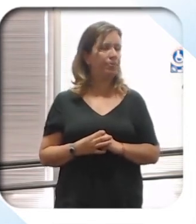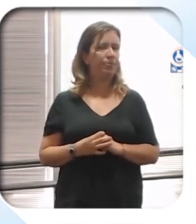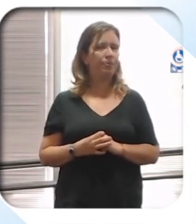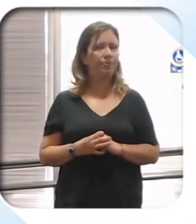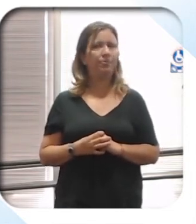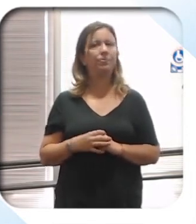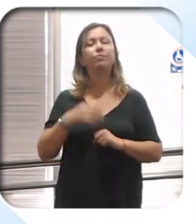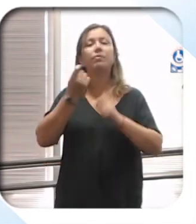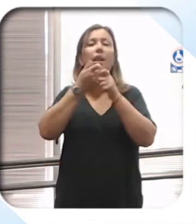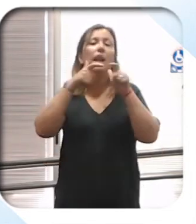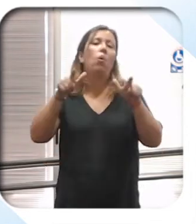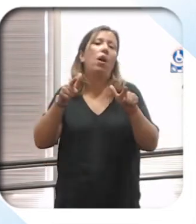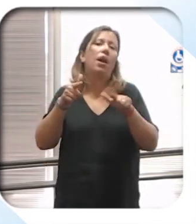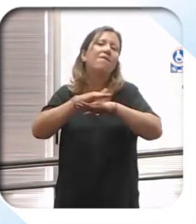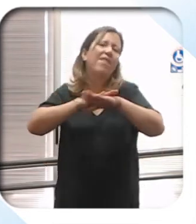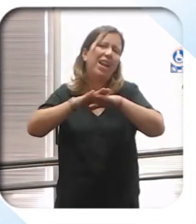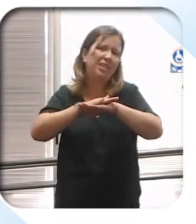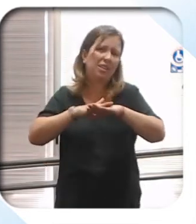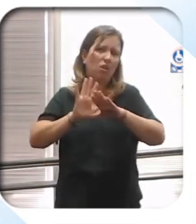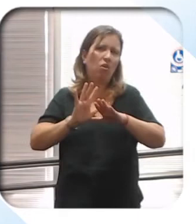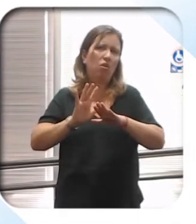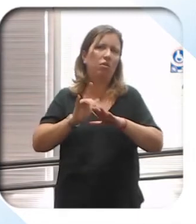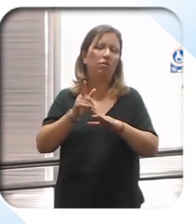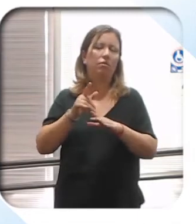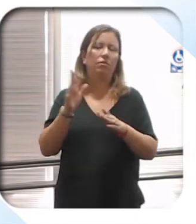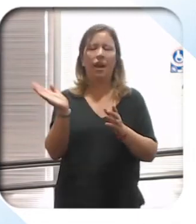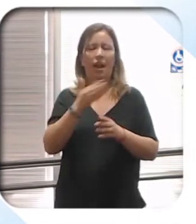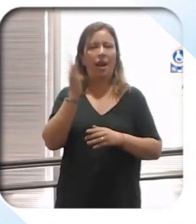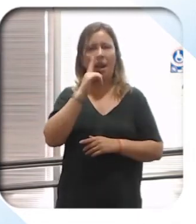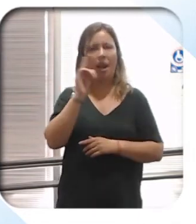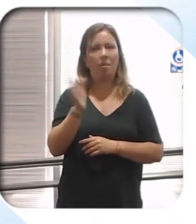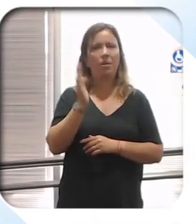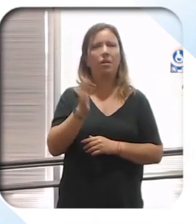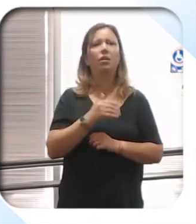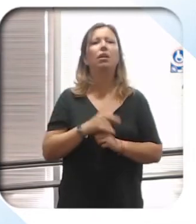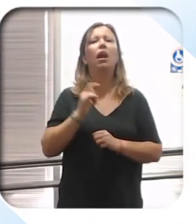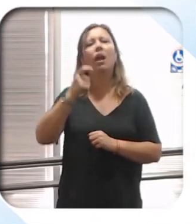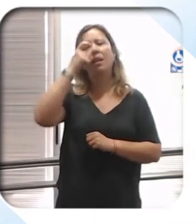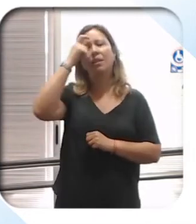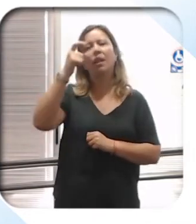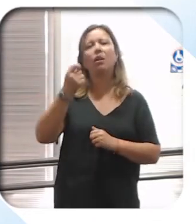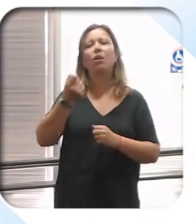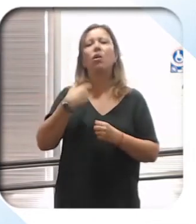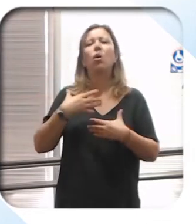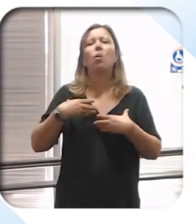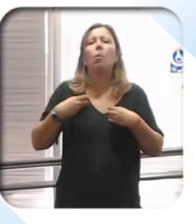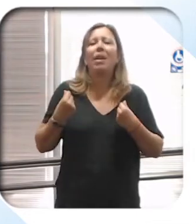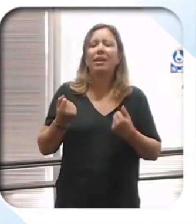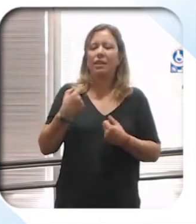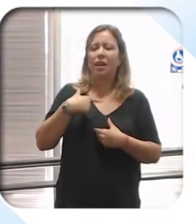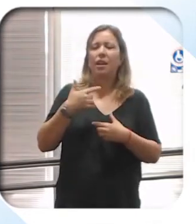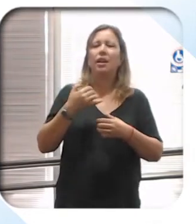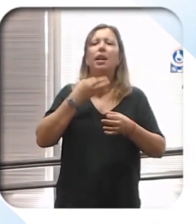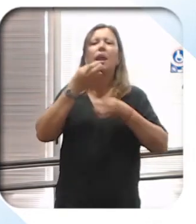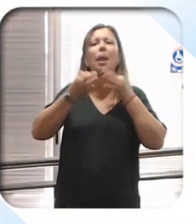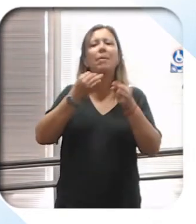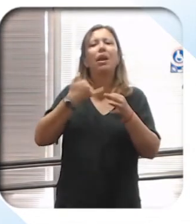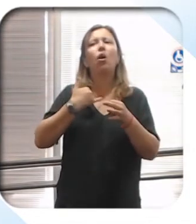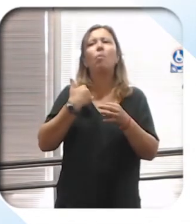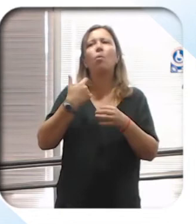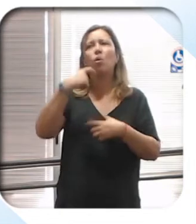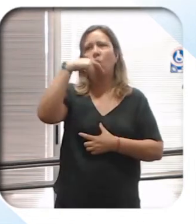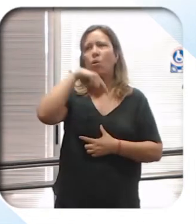Utilización del lenguaje coloquial, etc. Voy rápido. Se utilizaron técnicas de placereado, de desensibilización